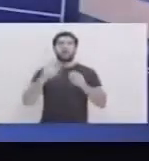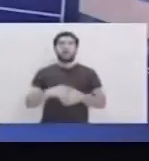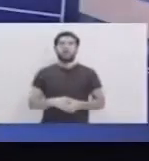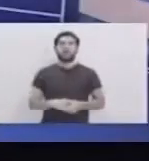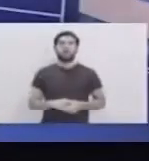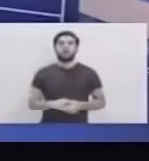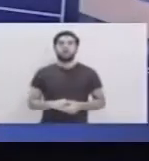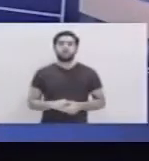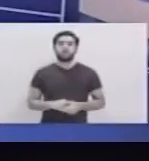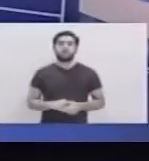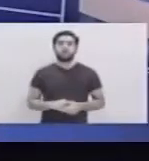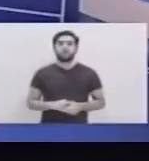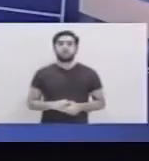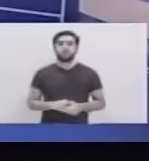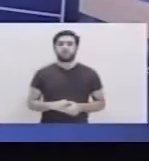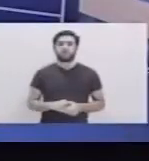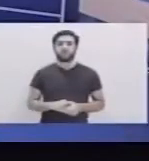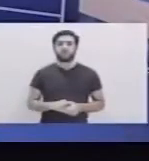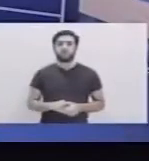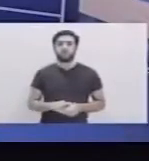Hacia arriba.